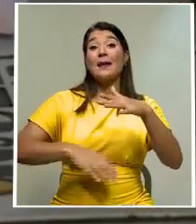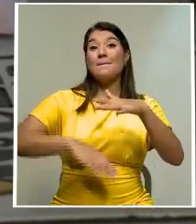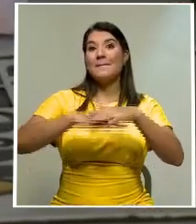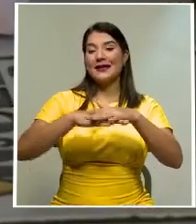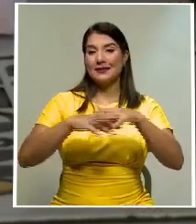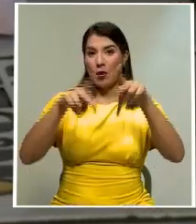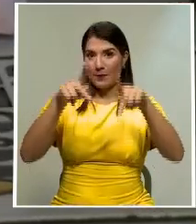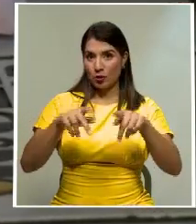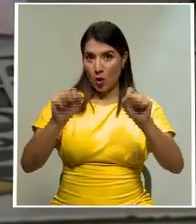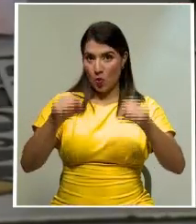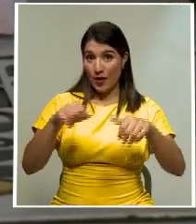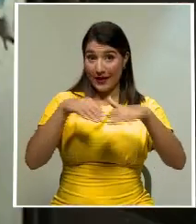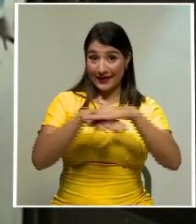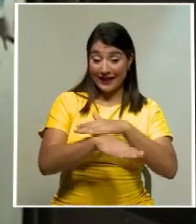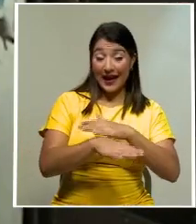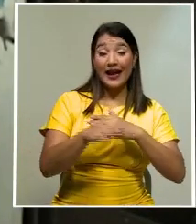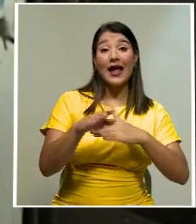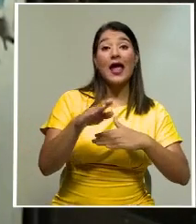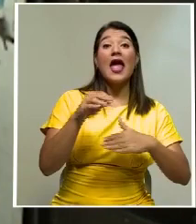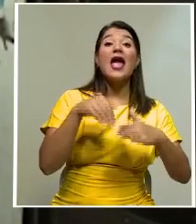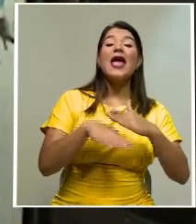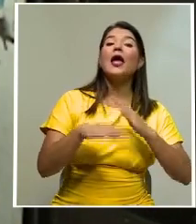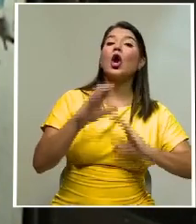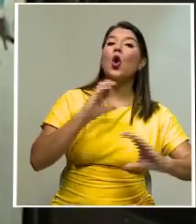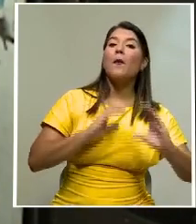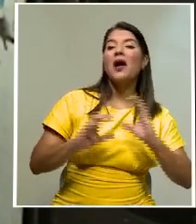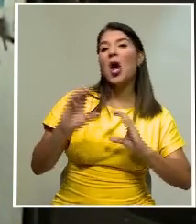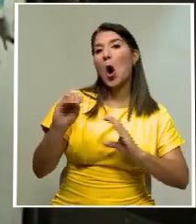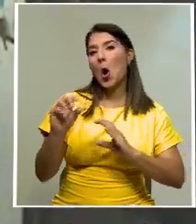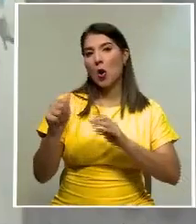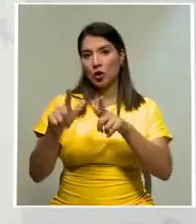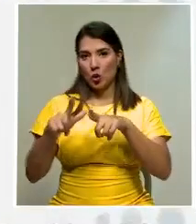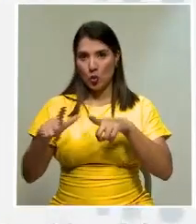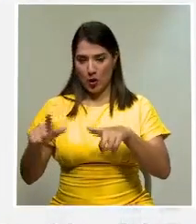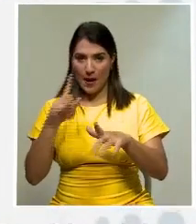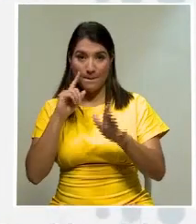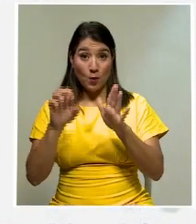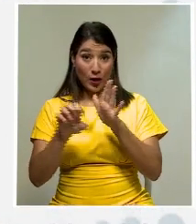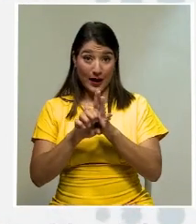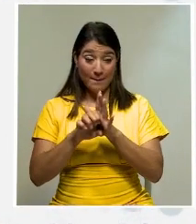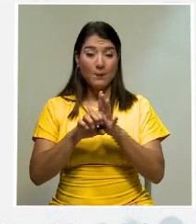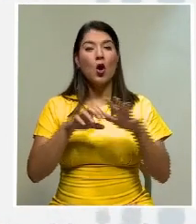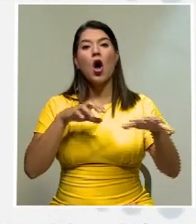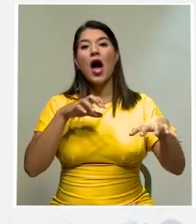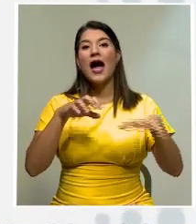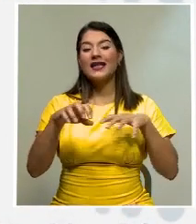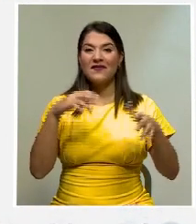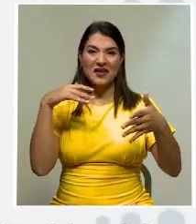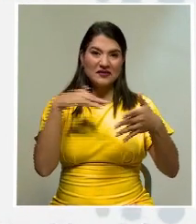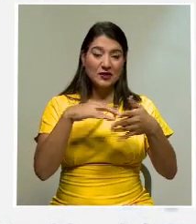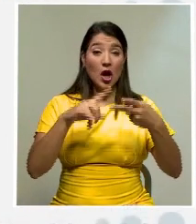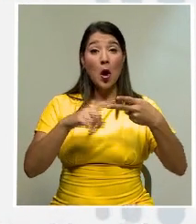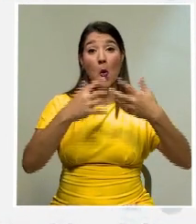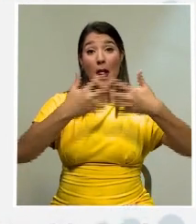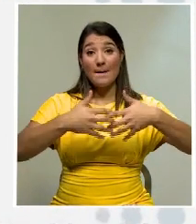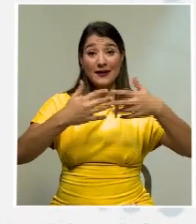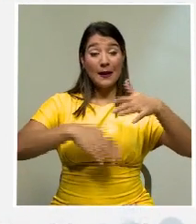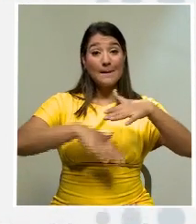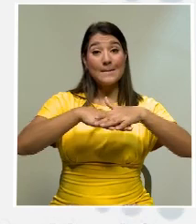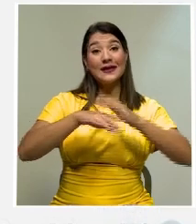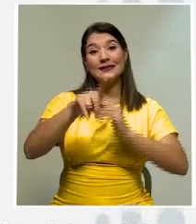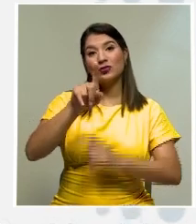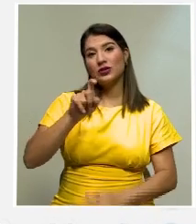actividades tal y como fue anunciado como parte de las medidas sanitarias. Veamos: actividades académicas y empresariales